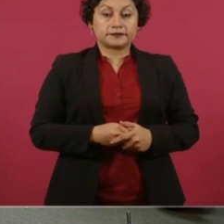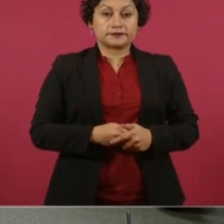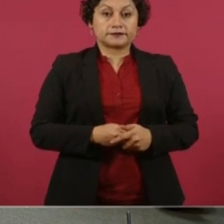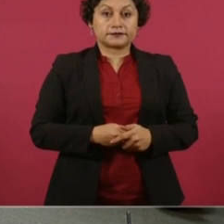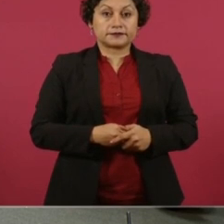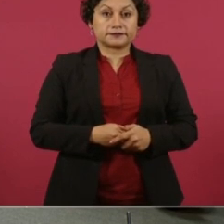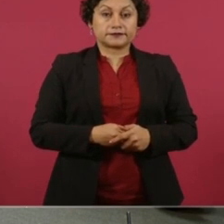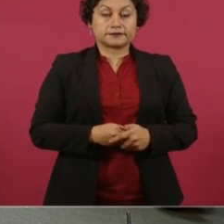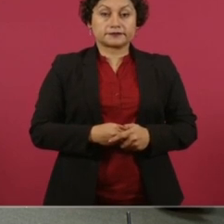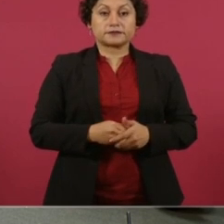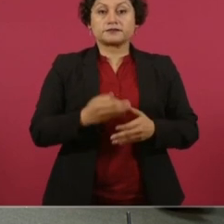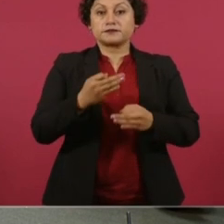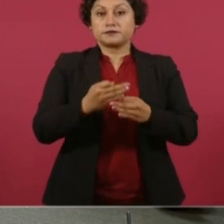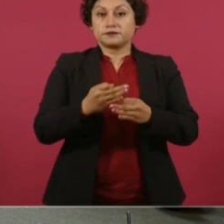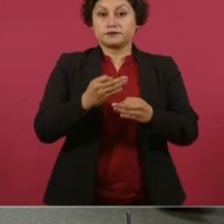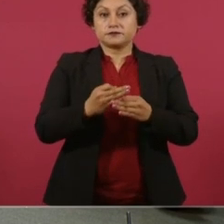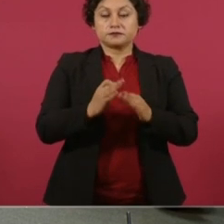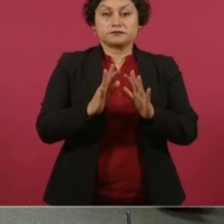dos compromisos